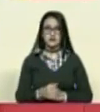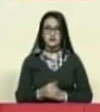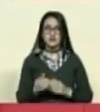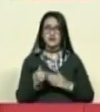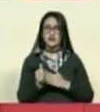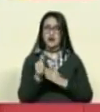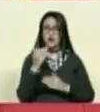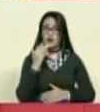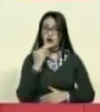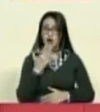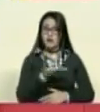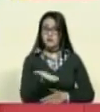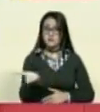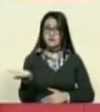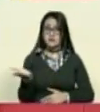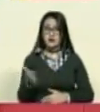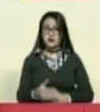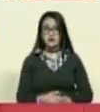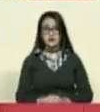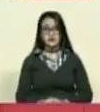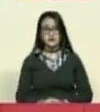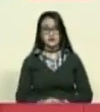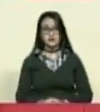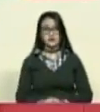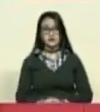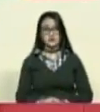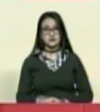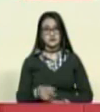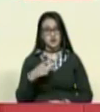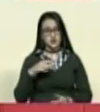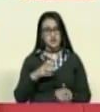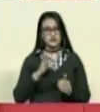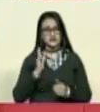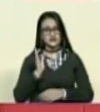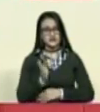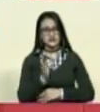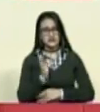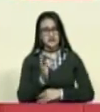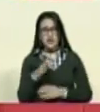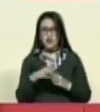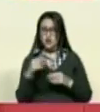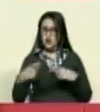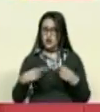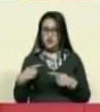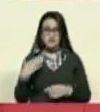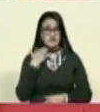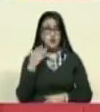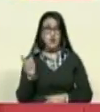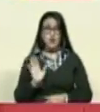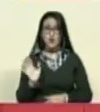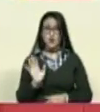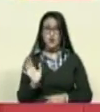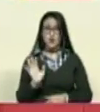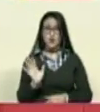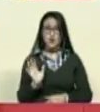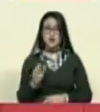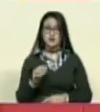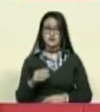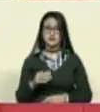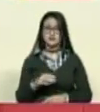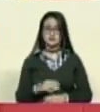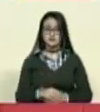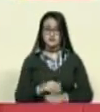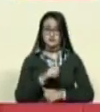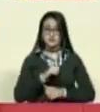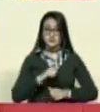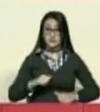Liderazgo ejemplar. Para nosotros seguir forjando todos los días. Nuestra Fuerza Armada